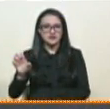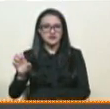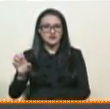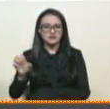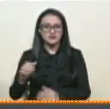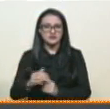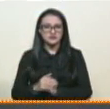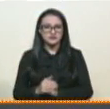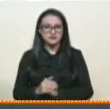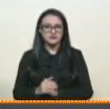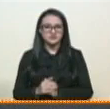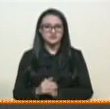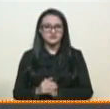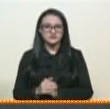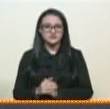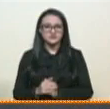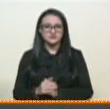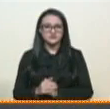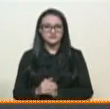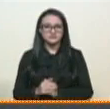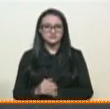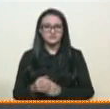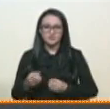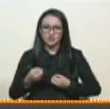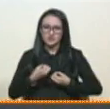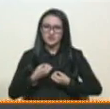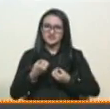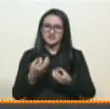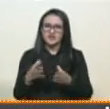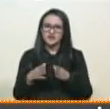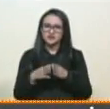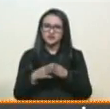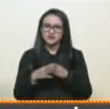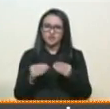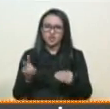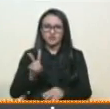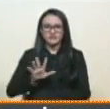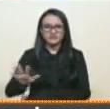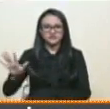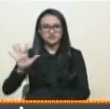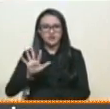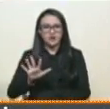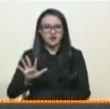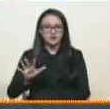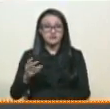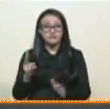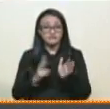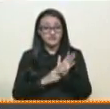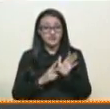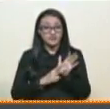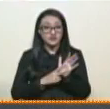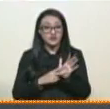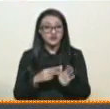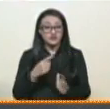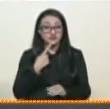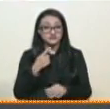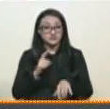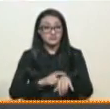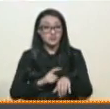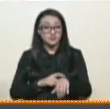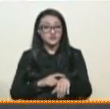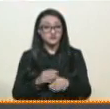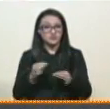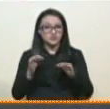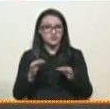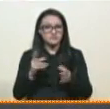sido, digamos, la garantía para toda la ciudadanía de esa transparencia que mencionaba hace un momento, es